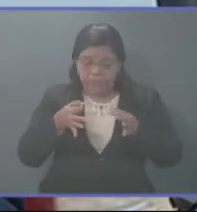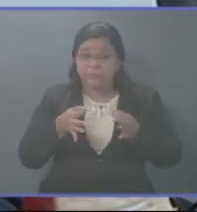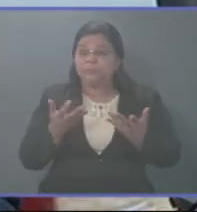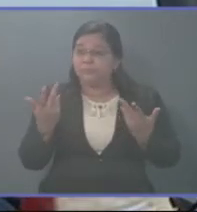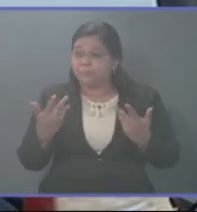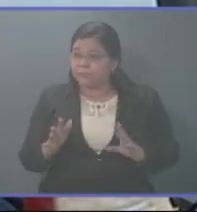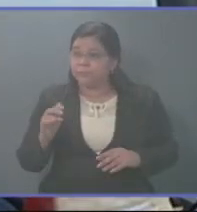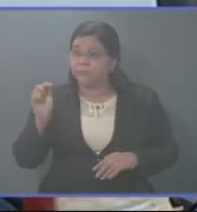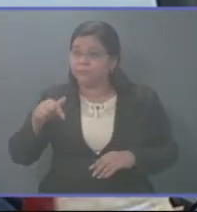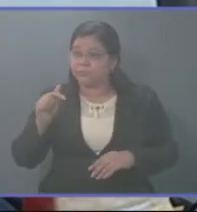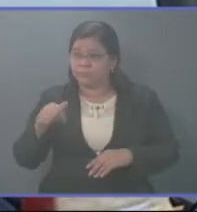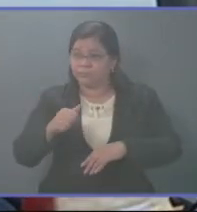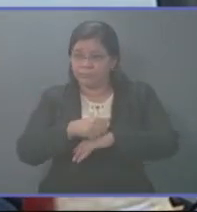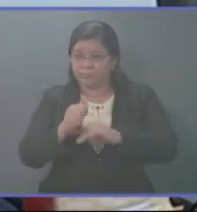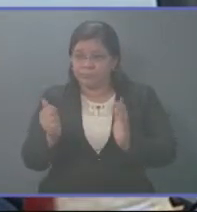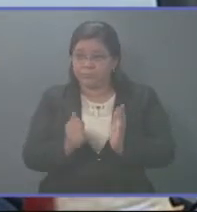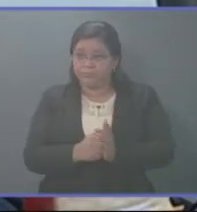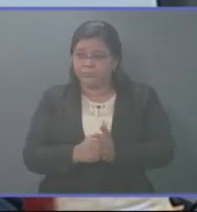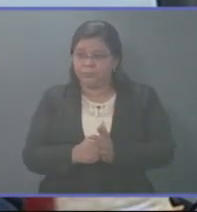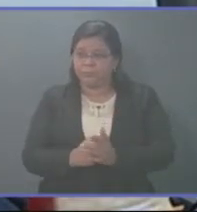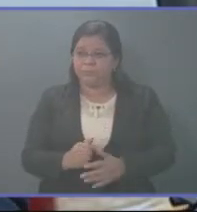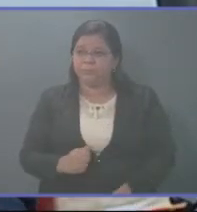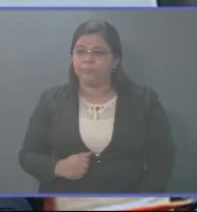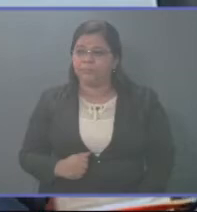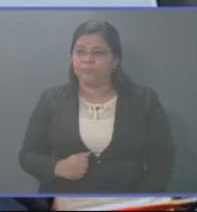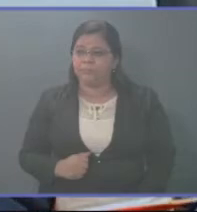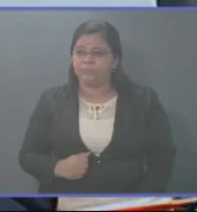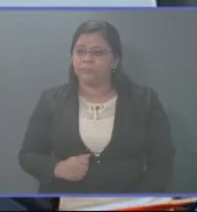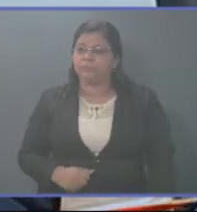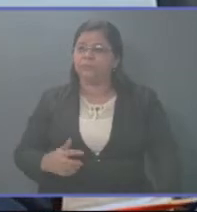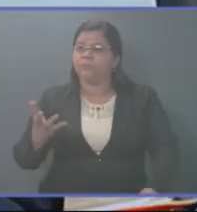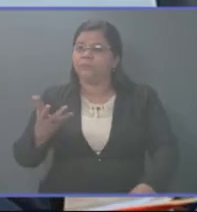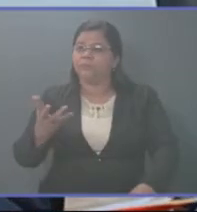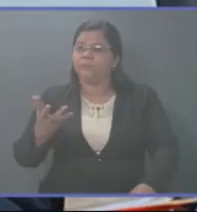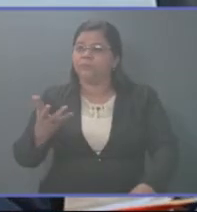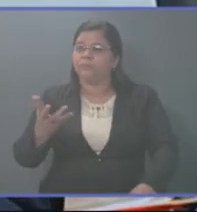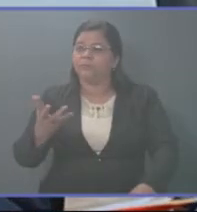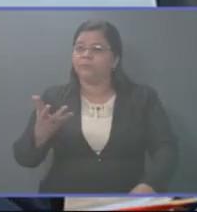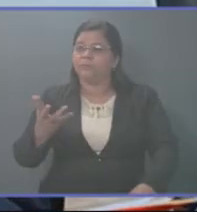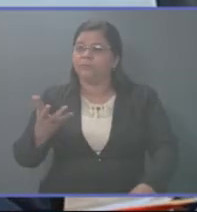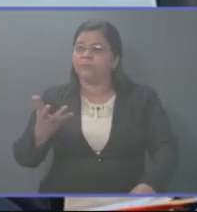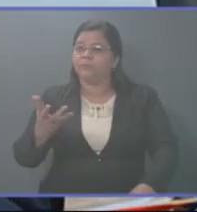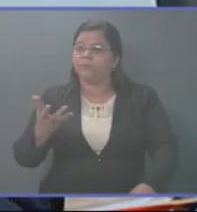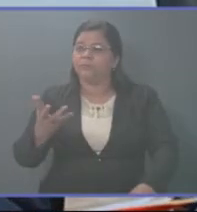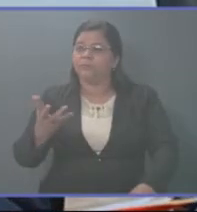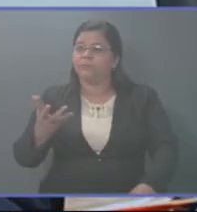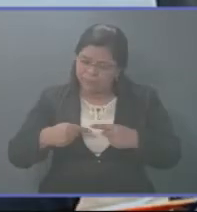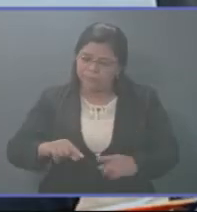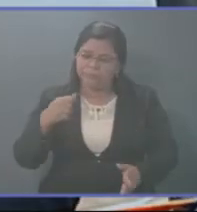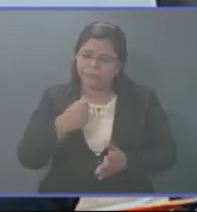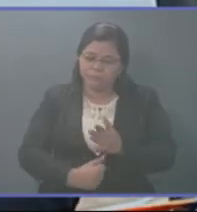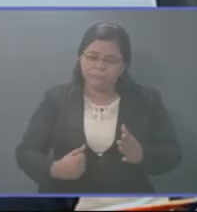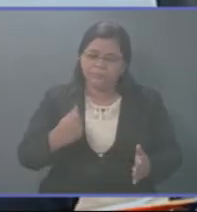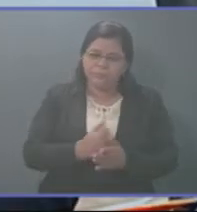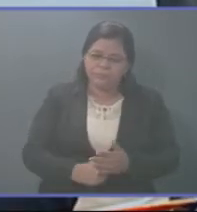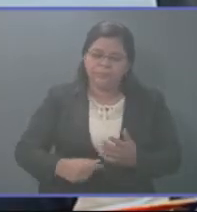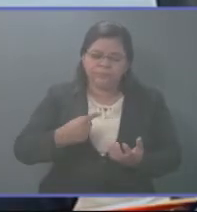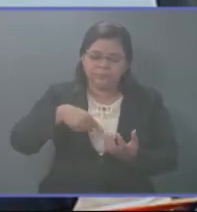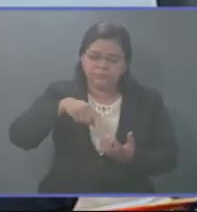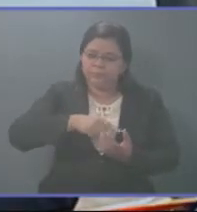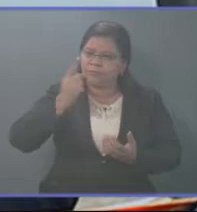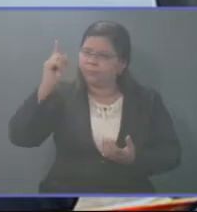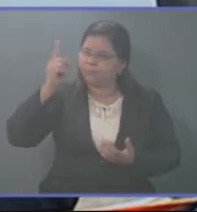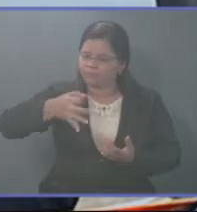en esta Asamblea Legislativa. Hay que decirlo, hay que seguir trabajando por la dignificación del